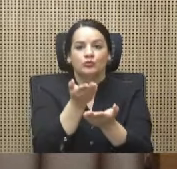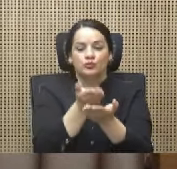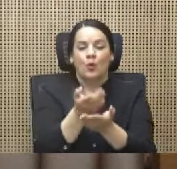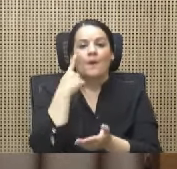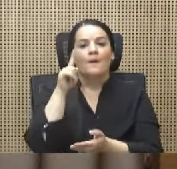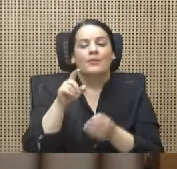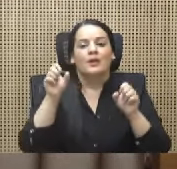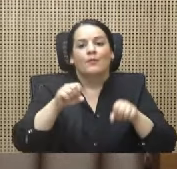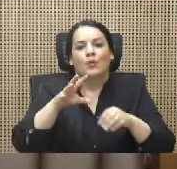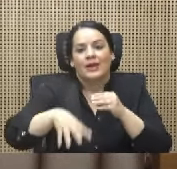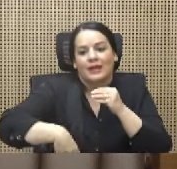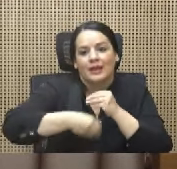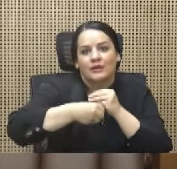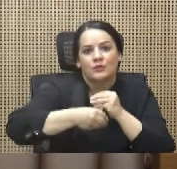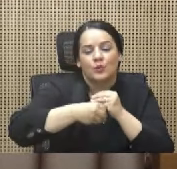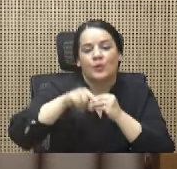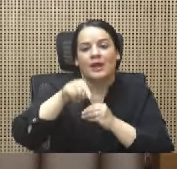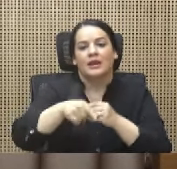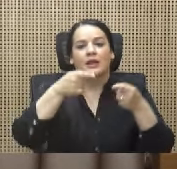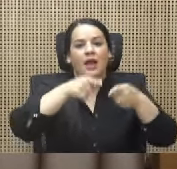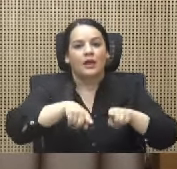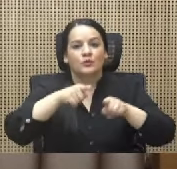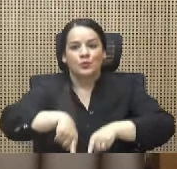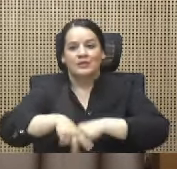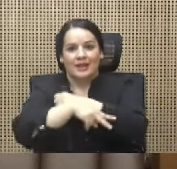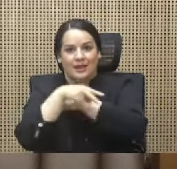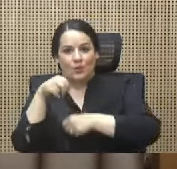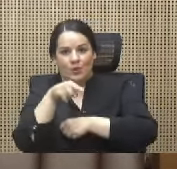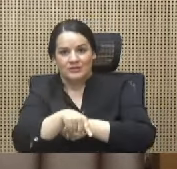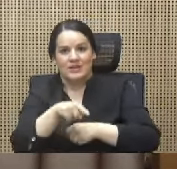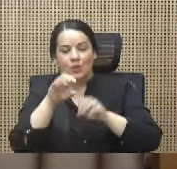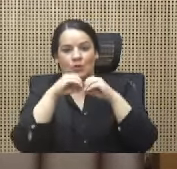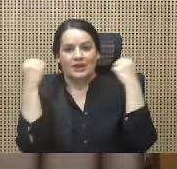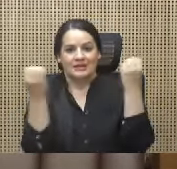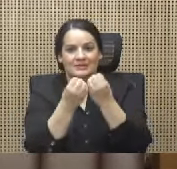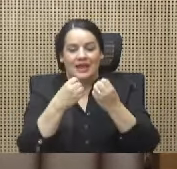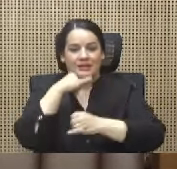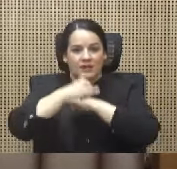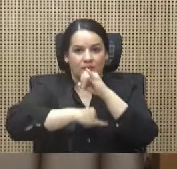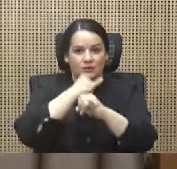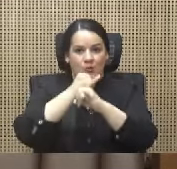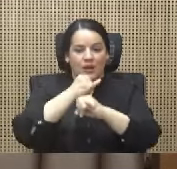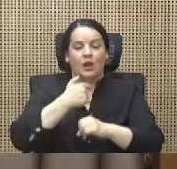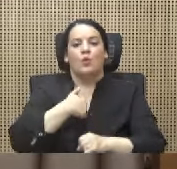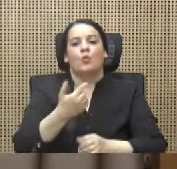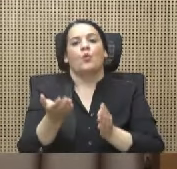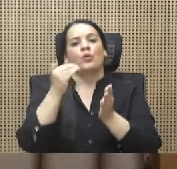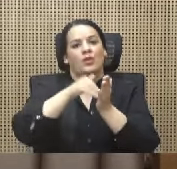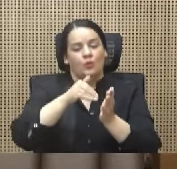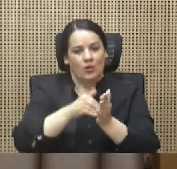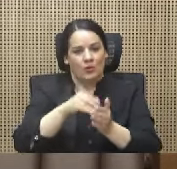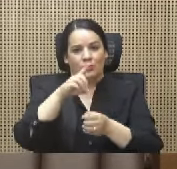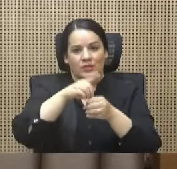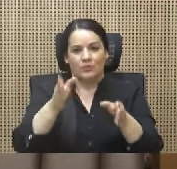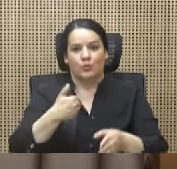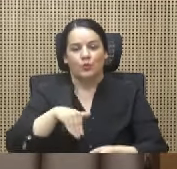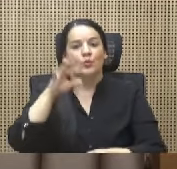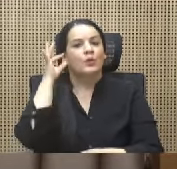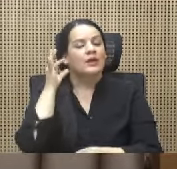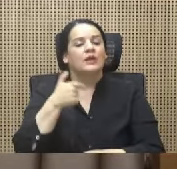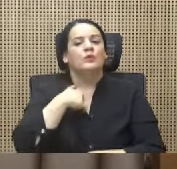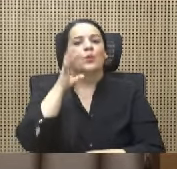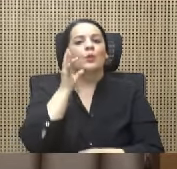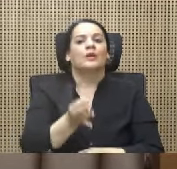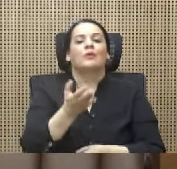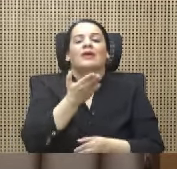para adicionar los casos de delincuencia organizada transnacional. Yo de nuevo, diputadas y diputados, creo que hay que darse